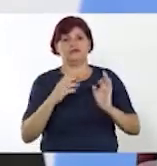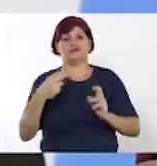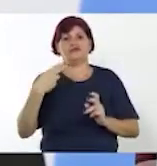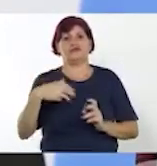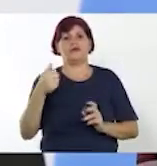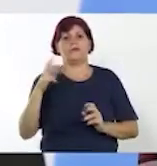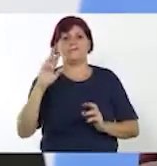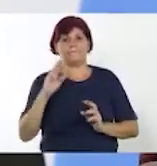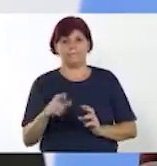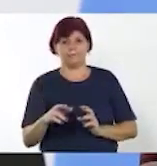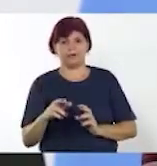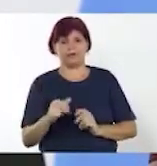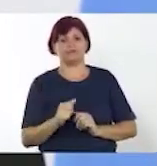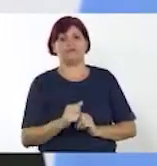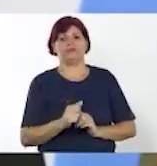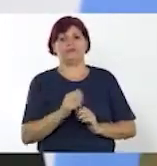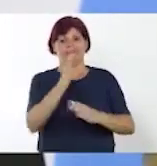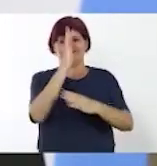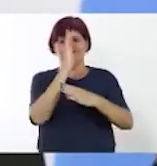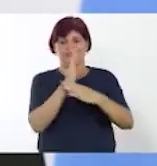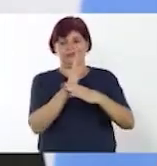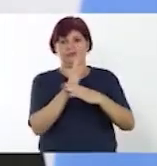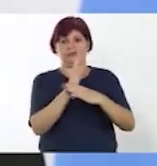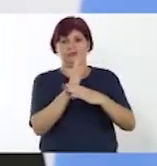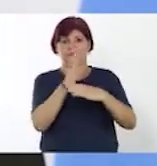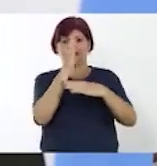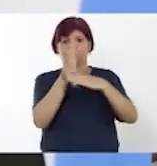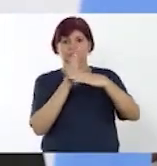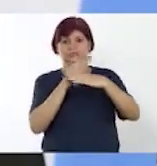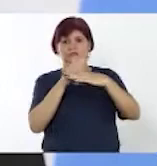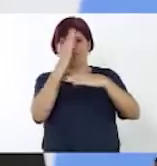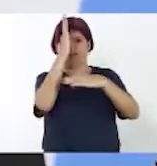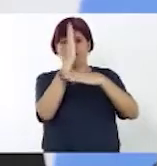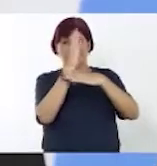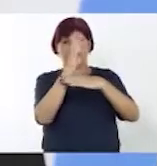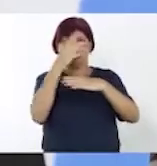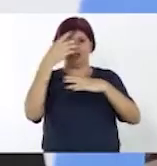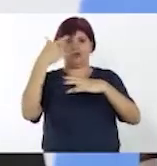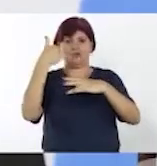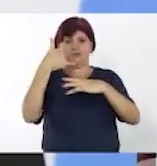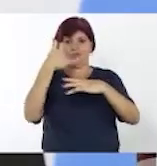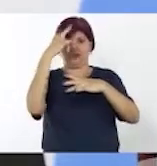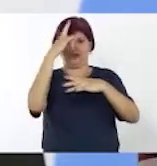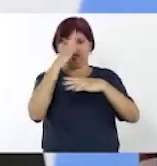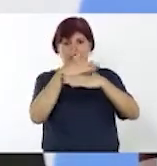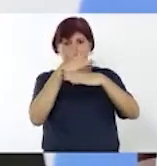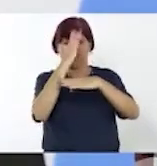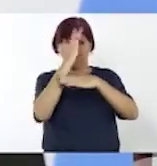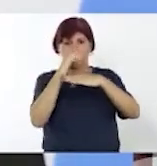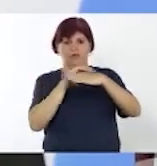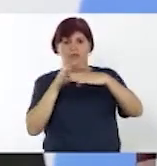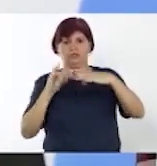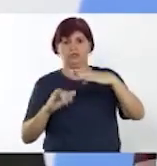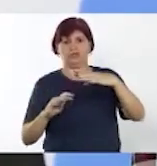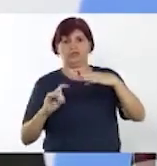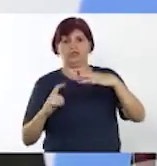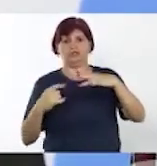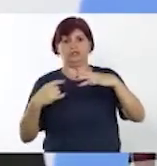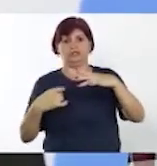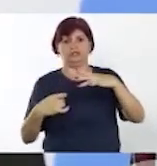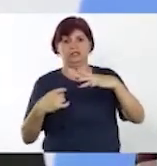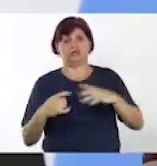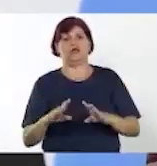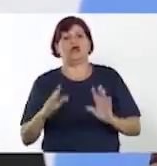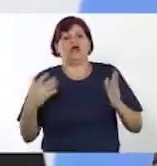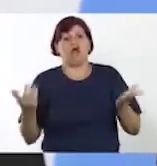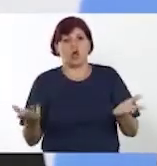Observen cómo es simétrica con respecto al eje y. Es monótona creciente para las